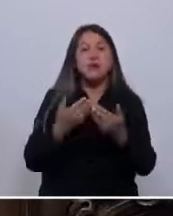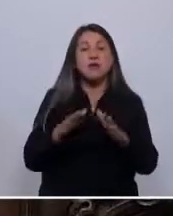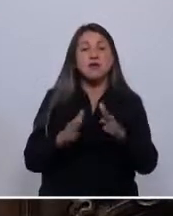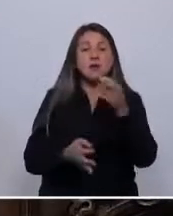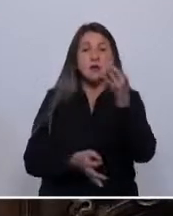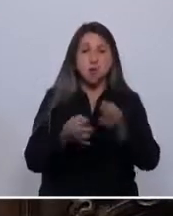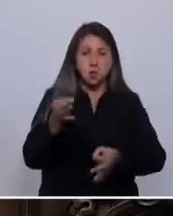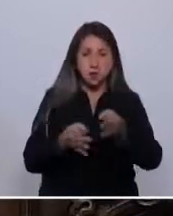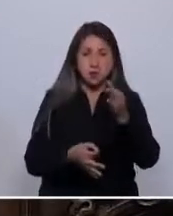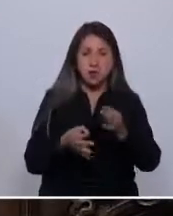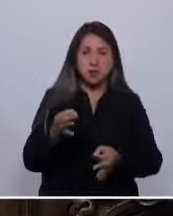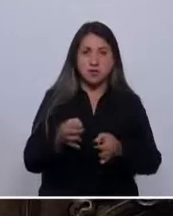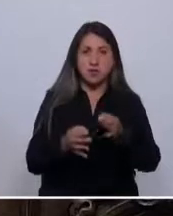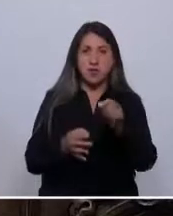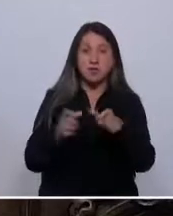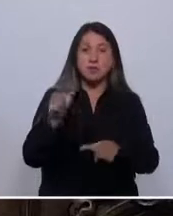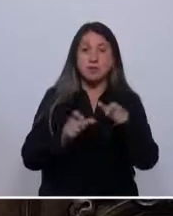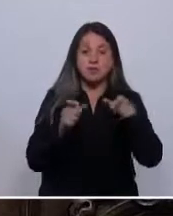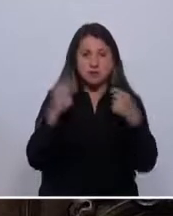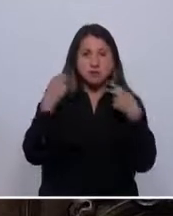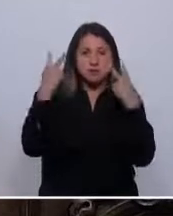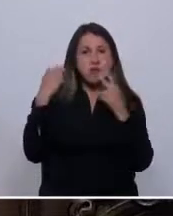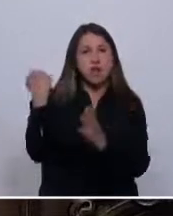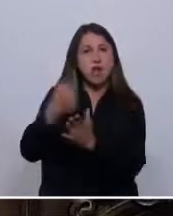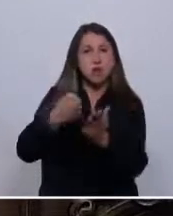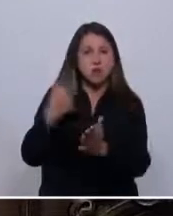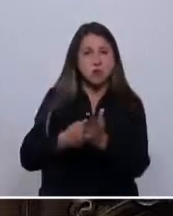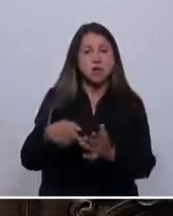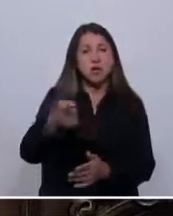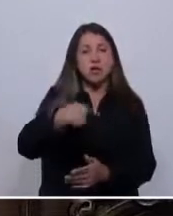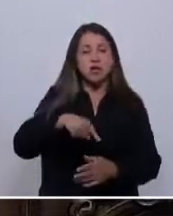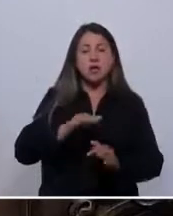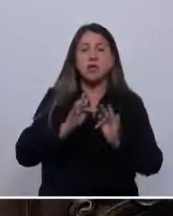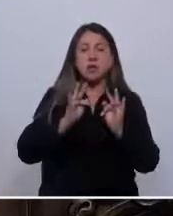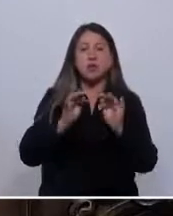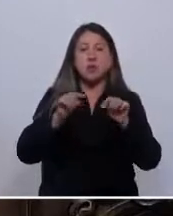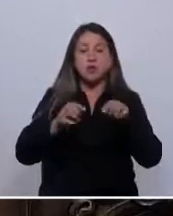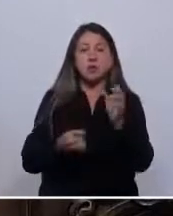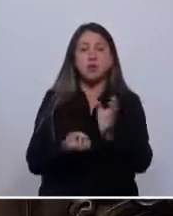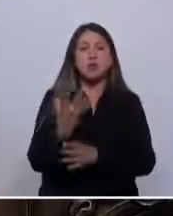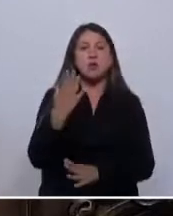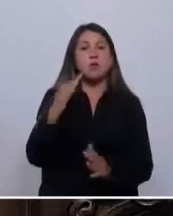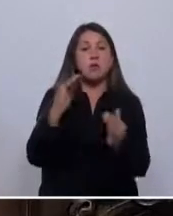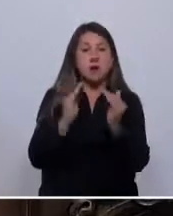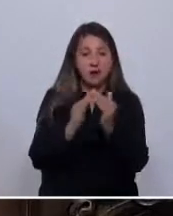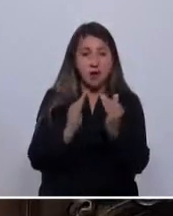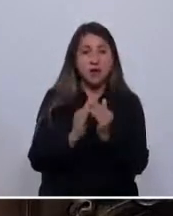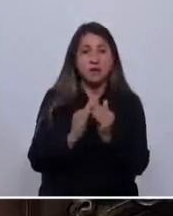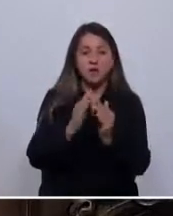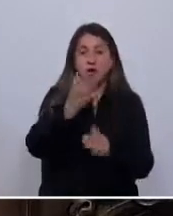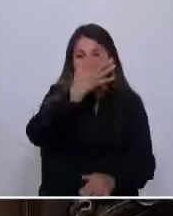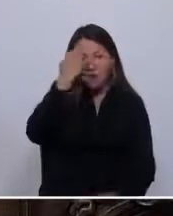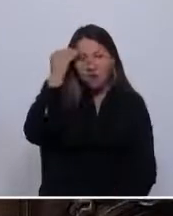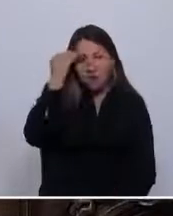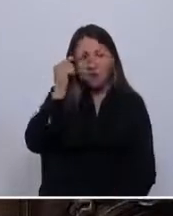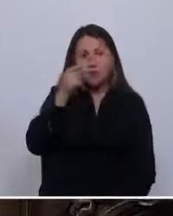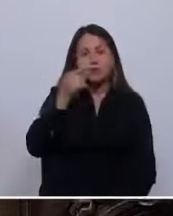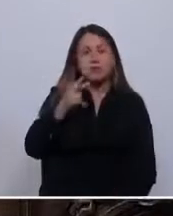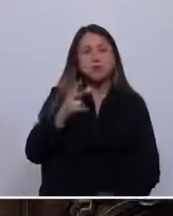justicia a los que se atrevieron a luchar. Jamás en esta nueva casa se olvidará su